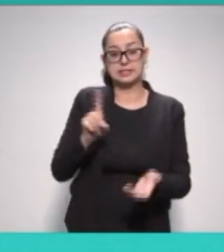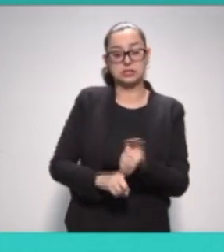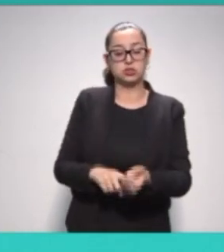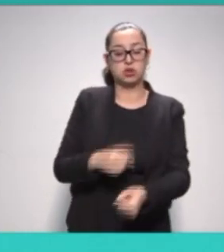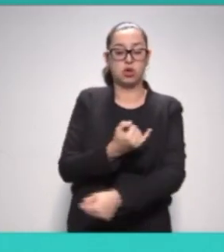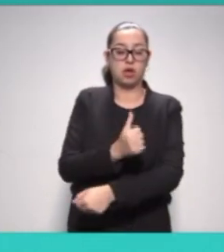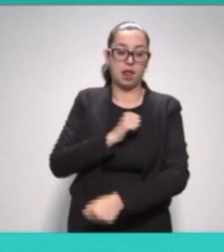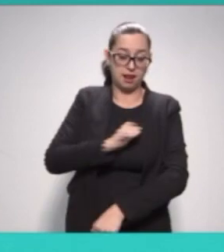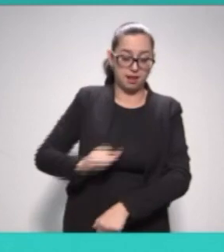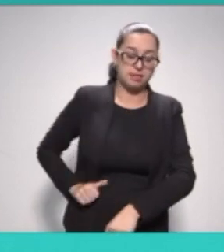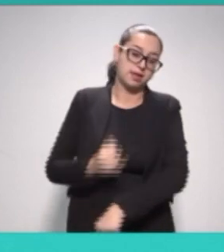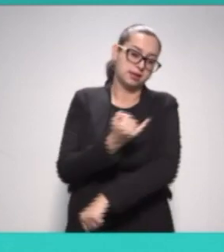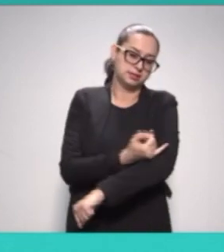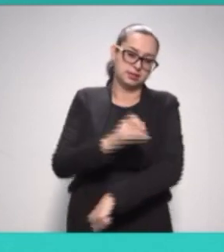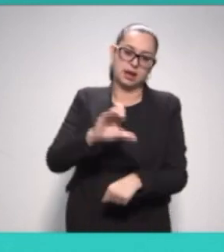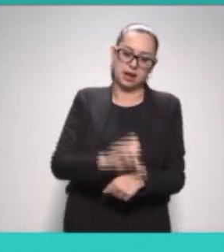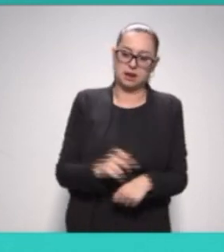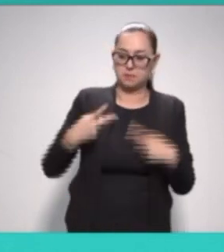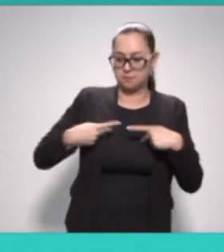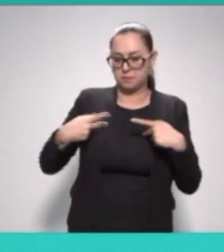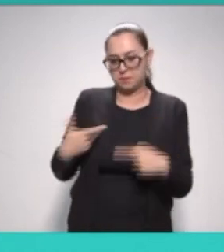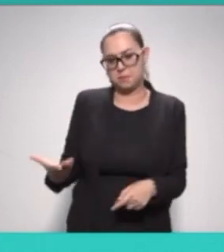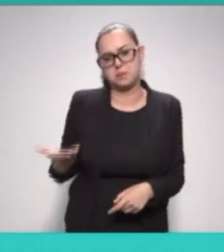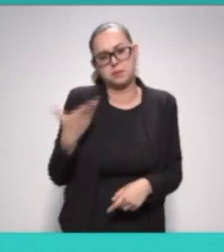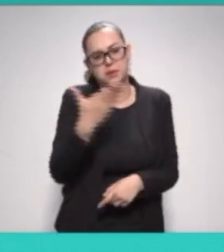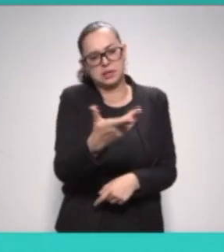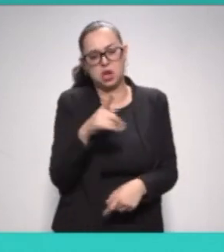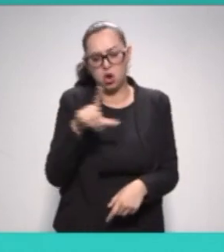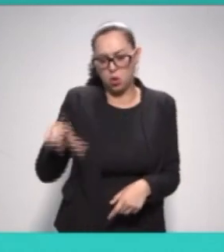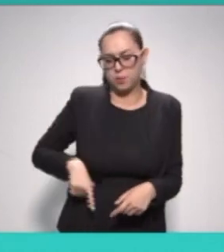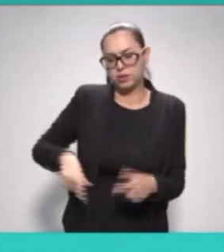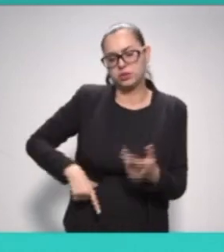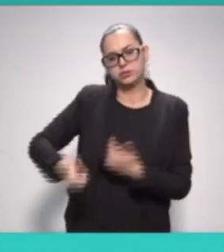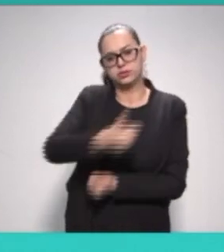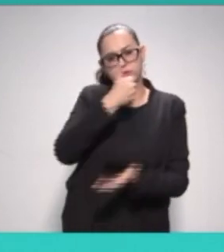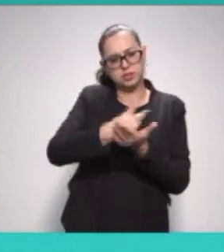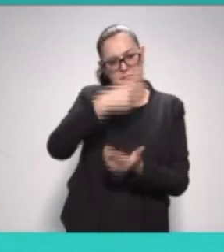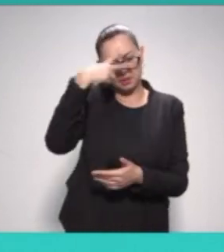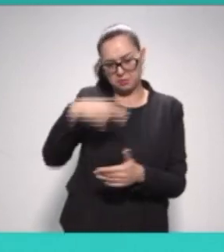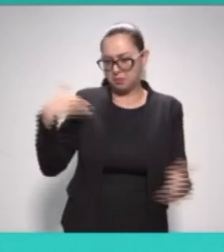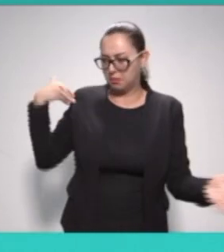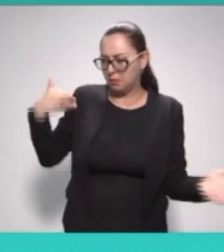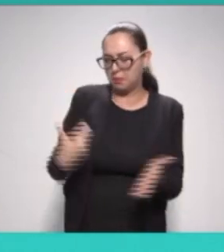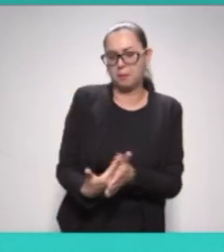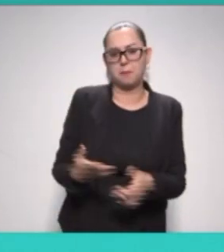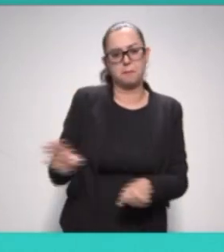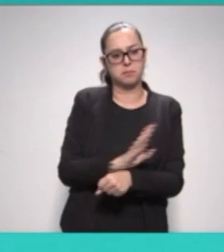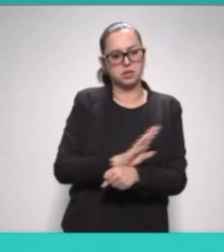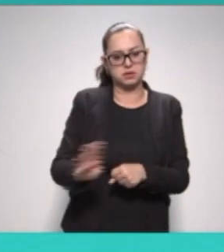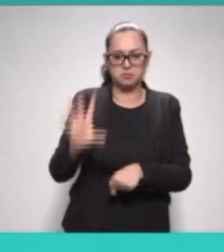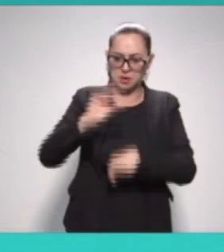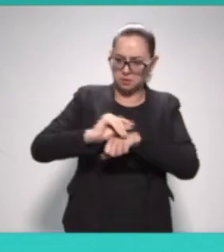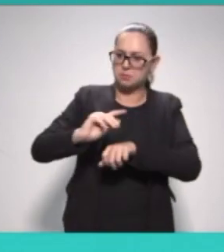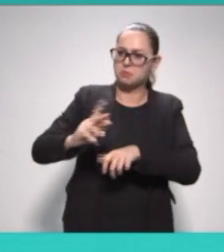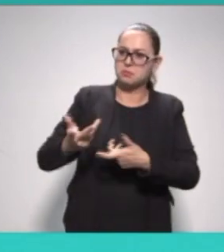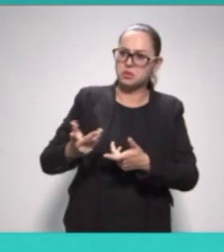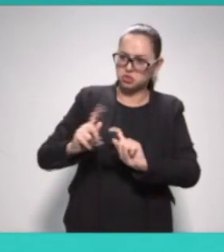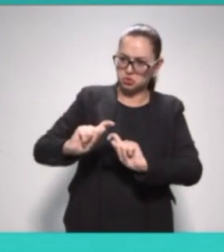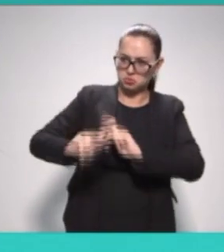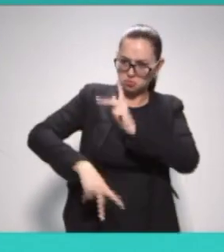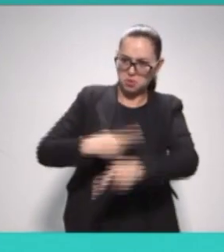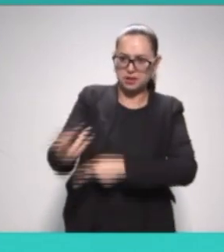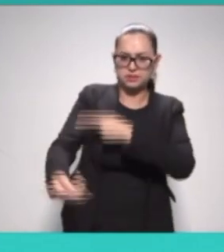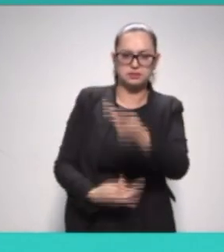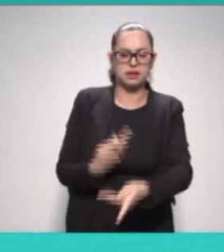com y que el particular solicitó los beneficios que el gobierno de la ciudad de méxico ha tenido con la concepción del mismo queda de